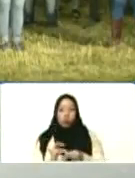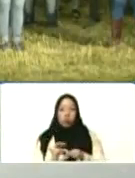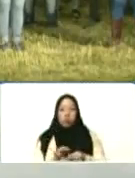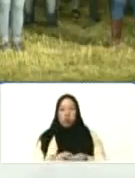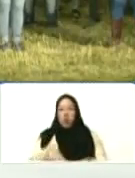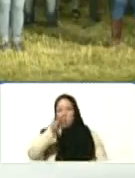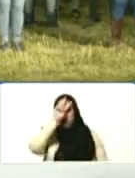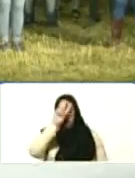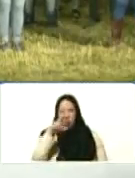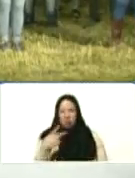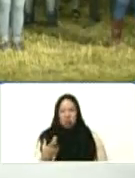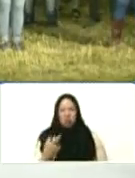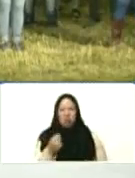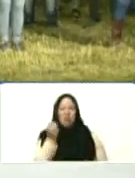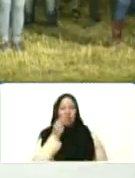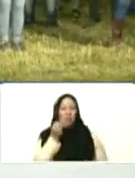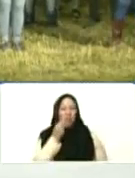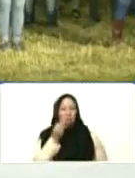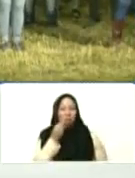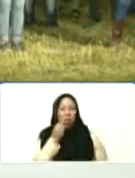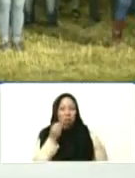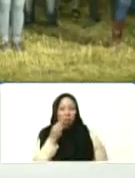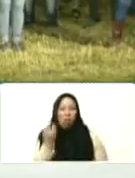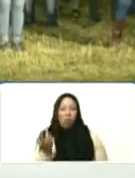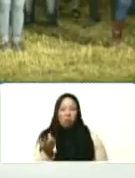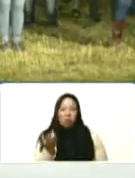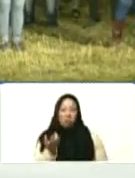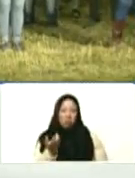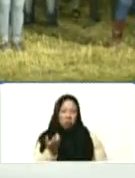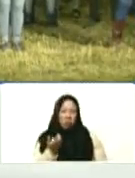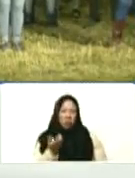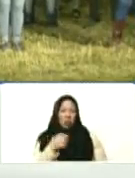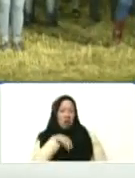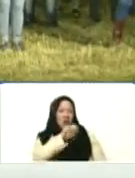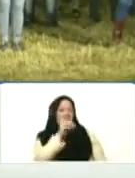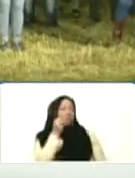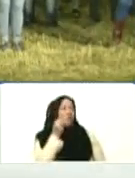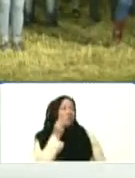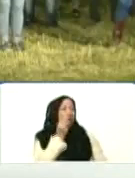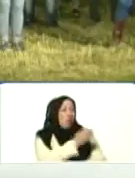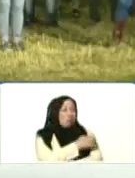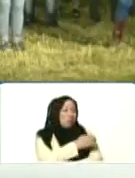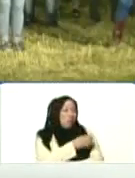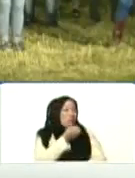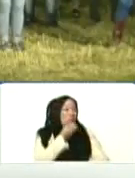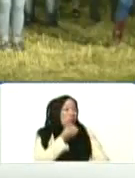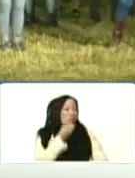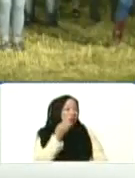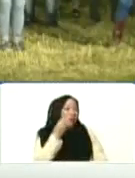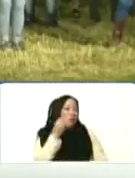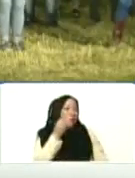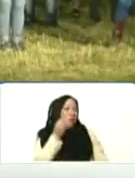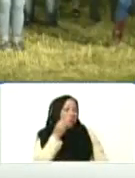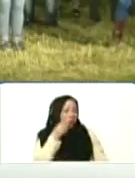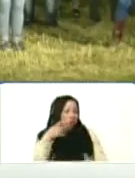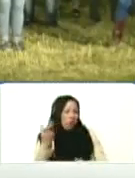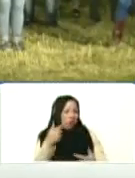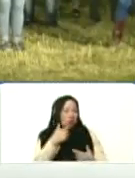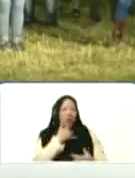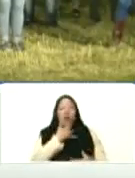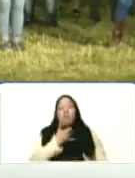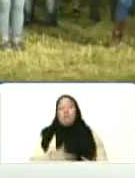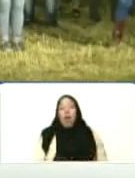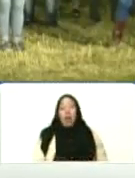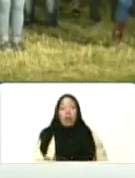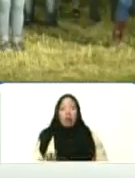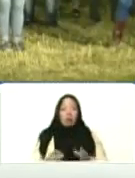Imbéciles, bobolongos, bobolongas y bobolongos, contad con la derrota